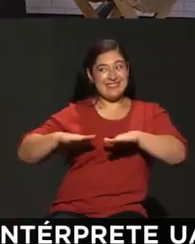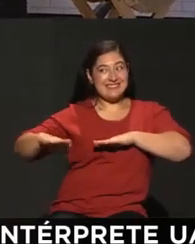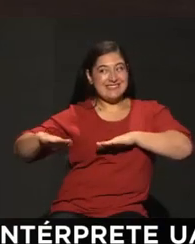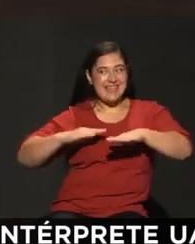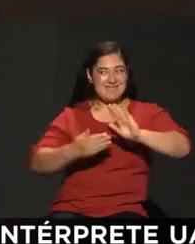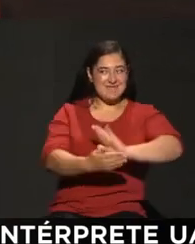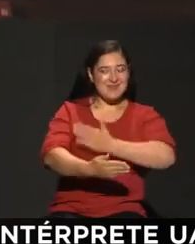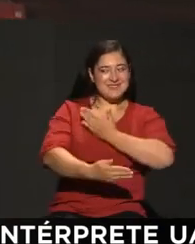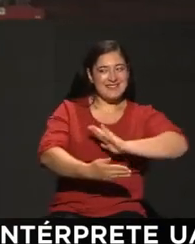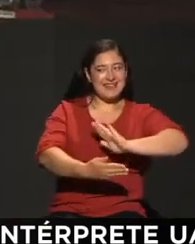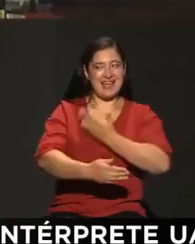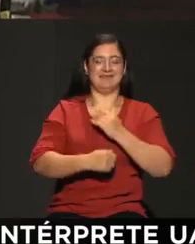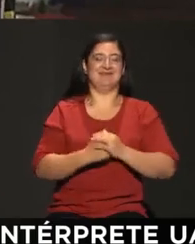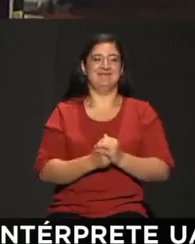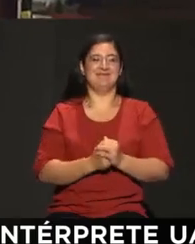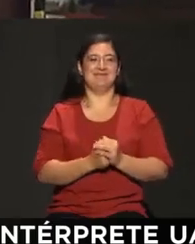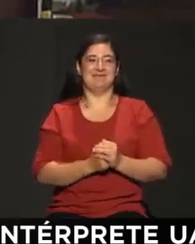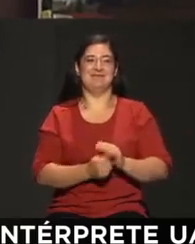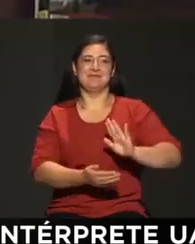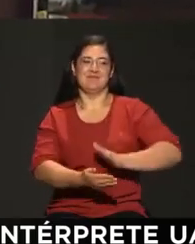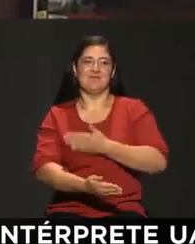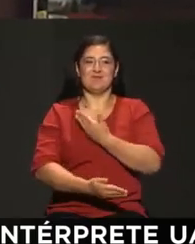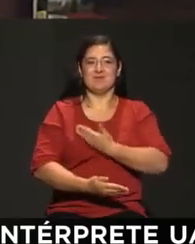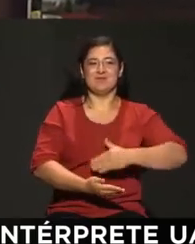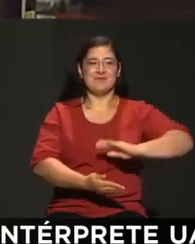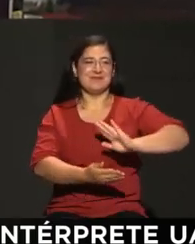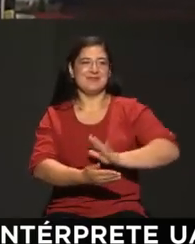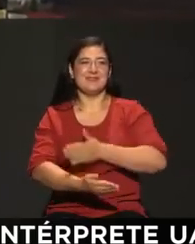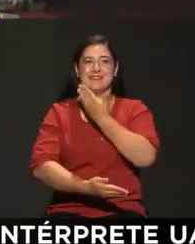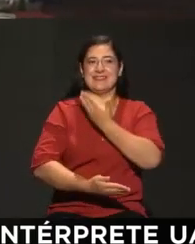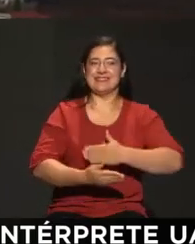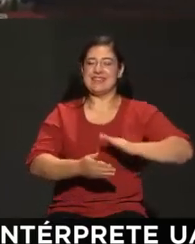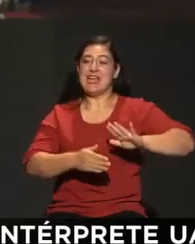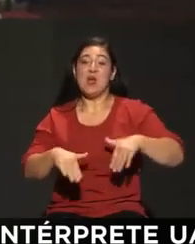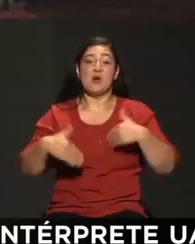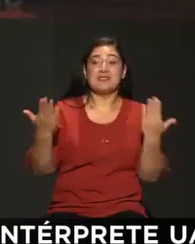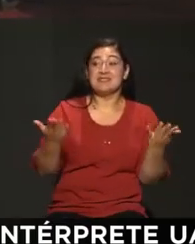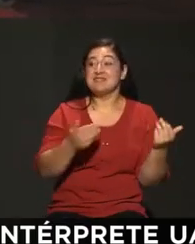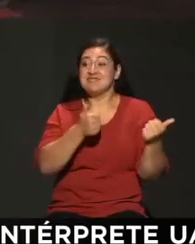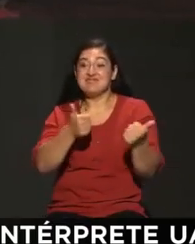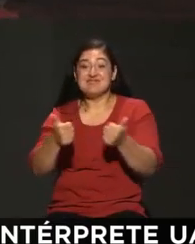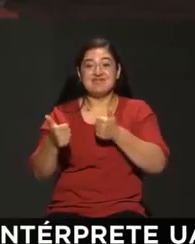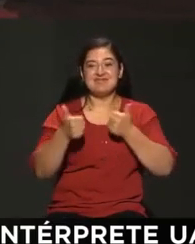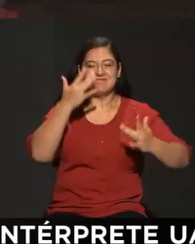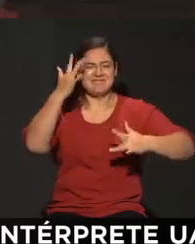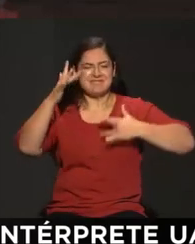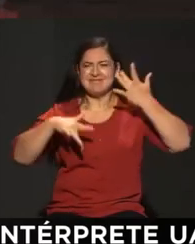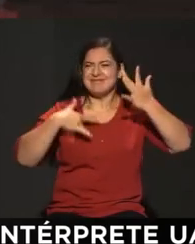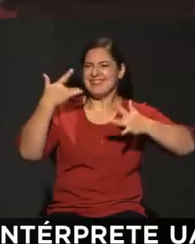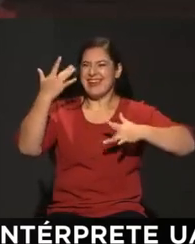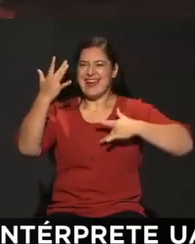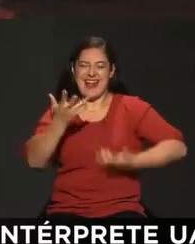Con música. Ya. Bueno, primero, ¿cómo están? Qué alegría compartir con ustedes